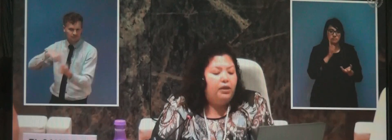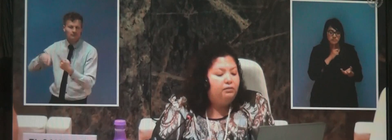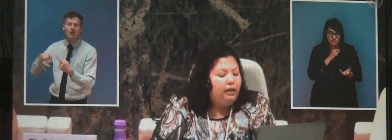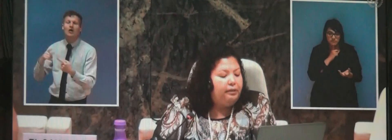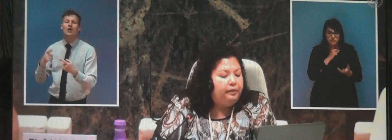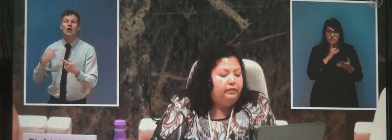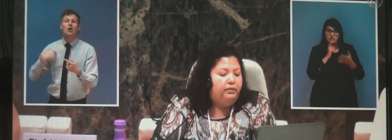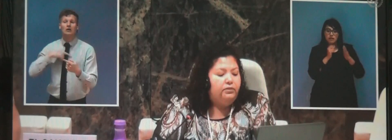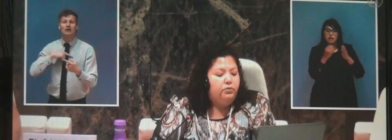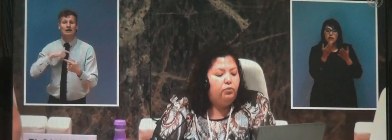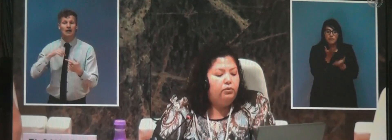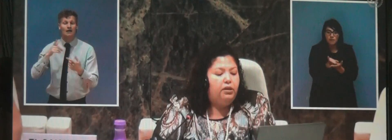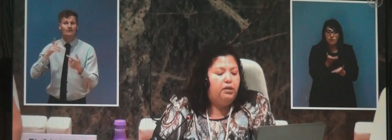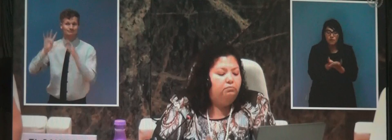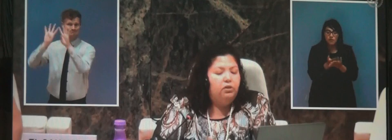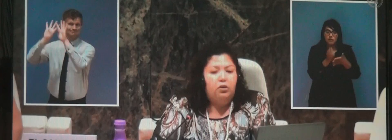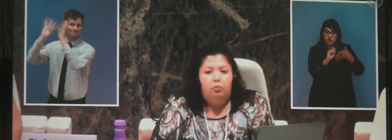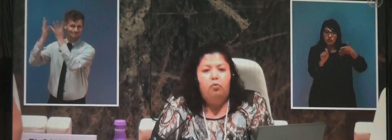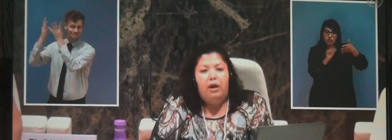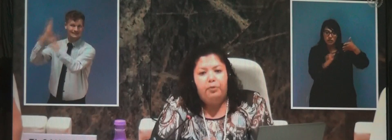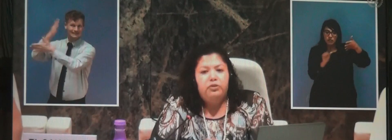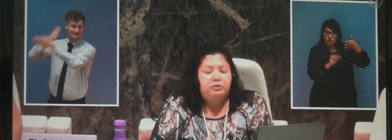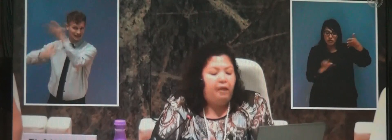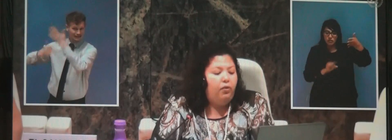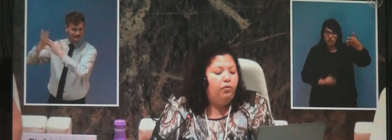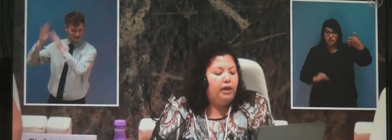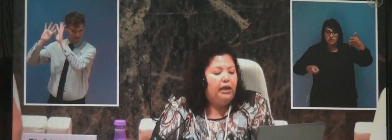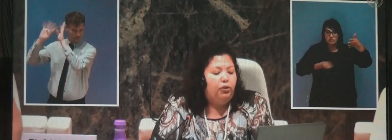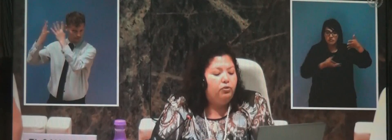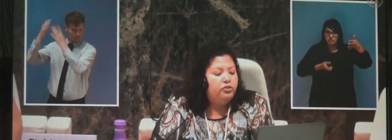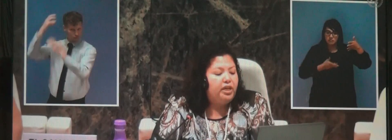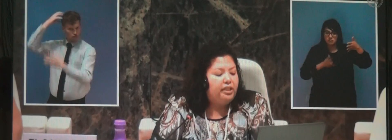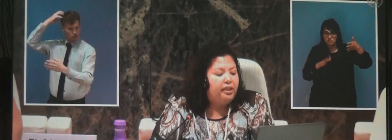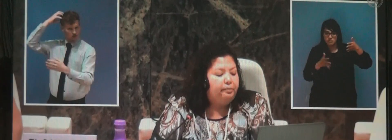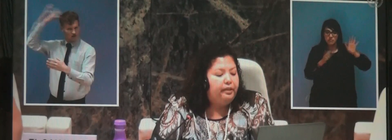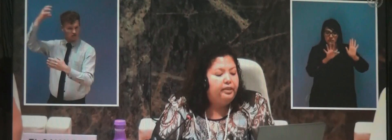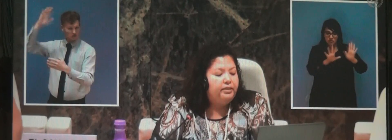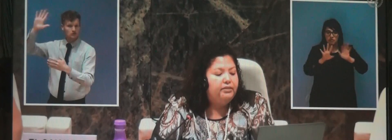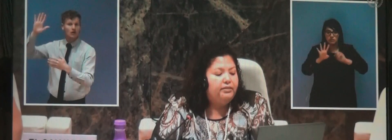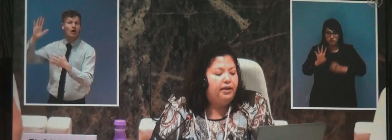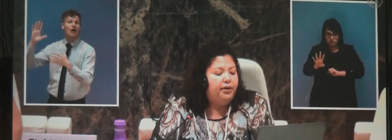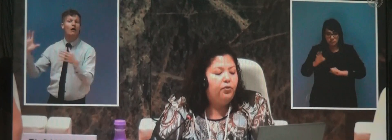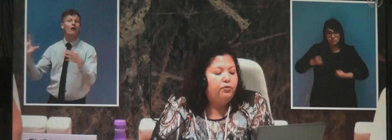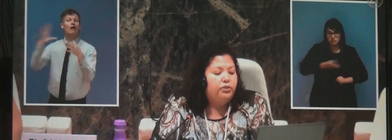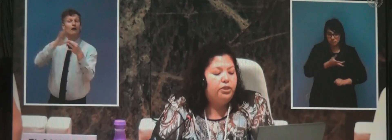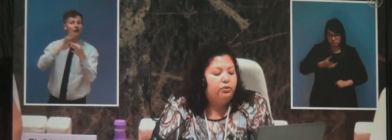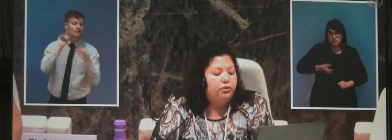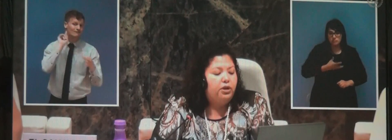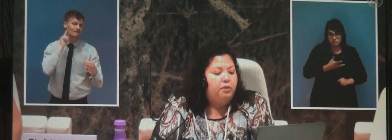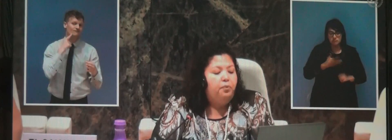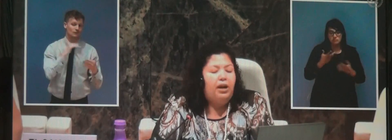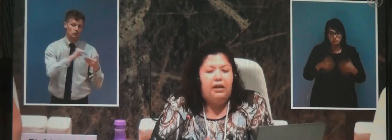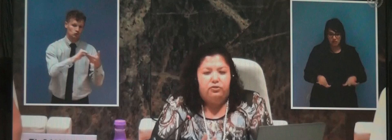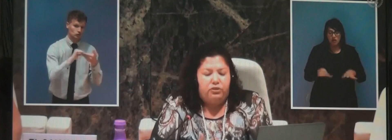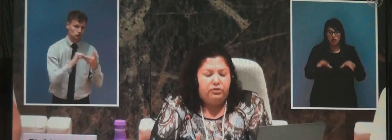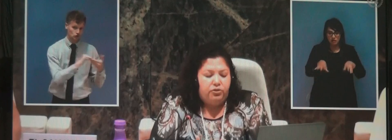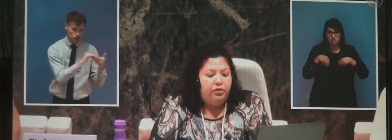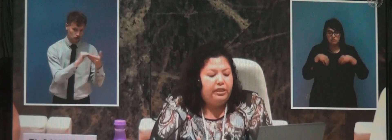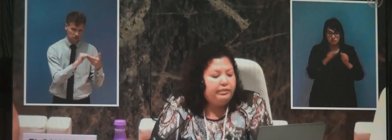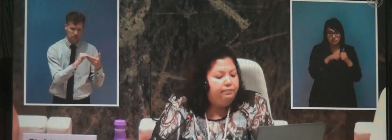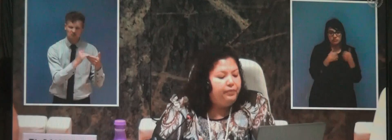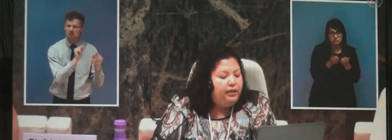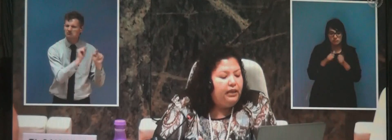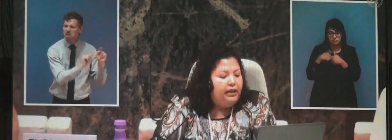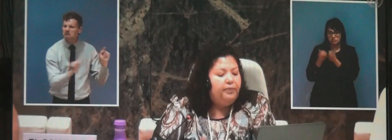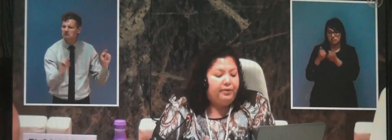listado de intérpretes. Un aproximado de 14 intérpretes están reconocidos por las